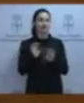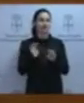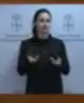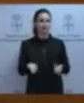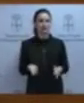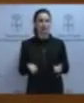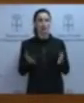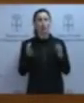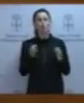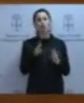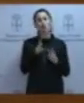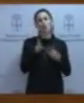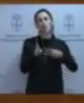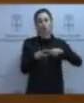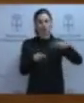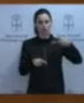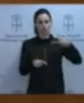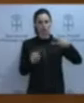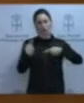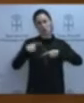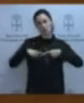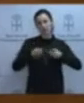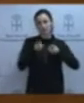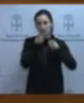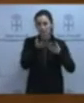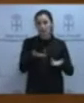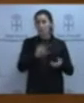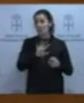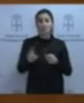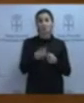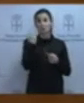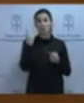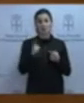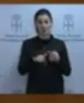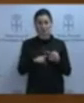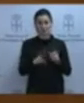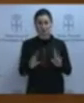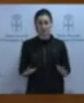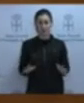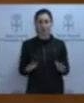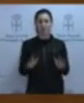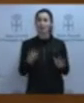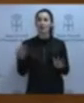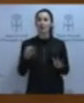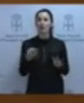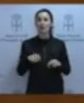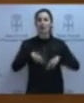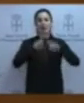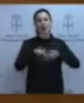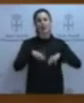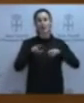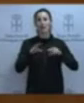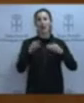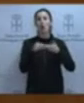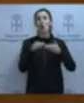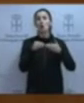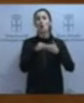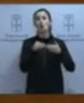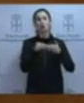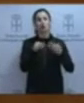Un par de cuestiones. De primeres, decí que banalizar el uso del asturiano y una absoluta falta